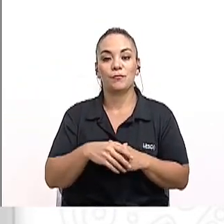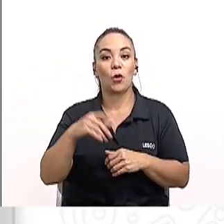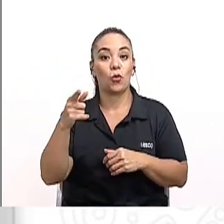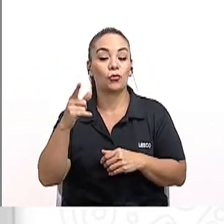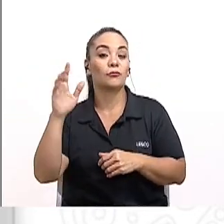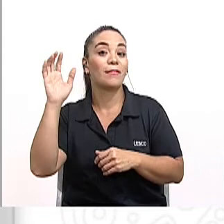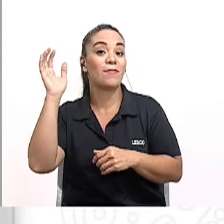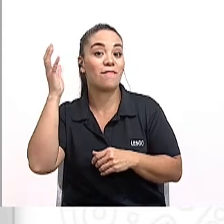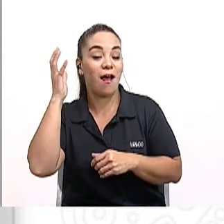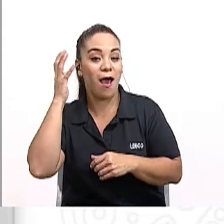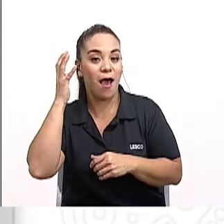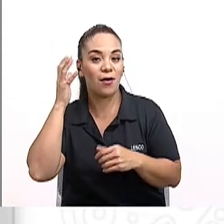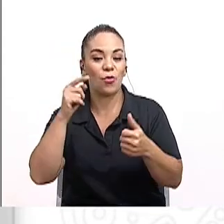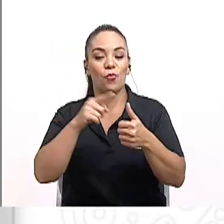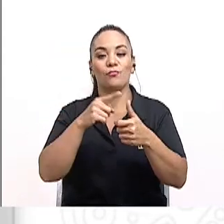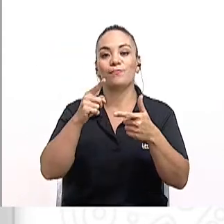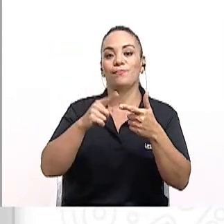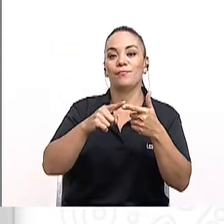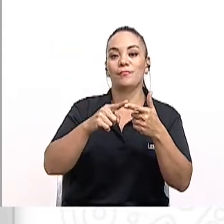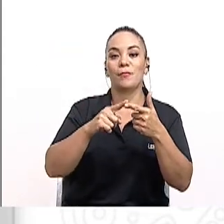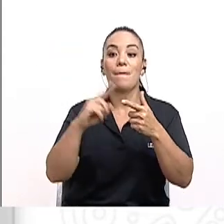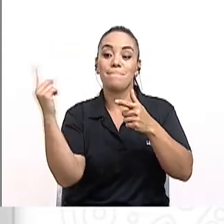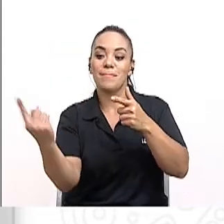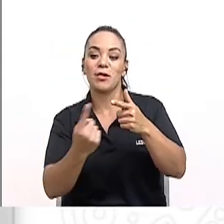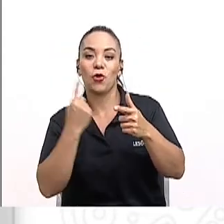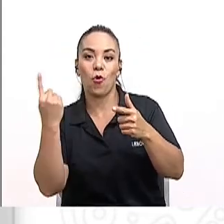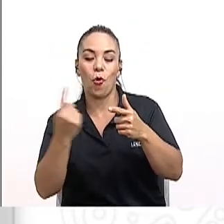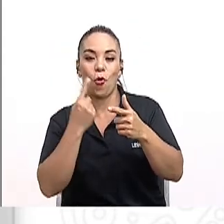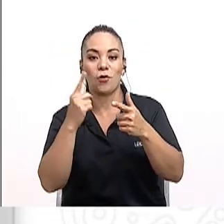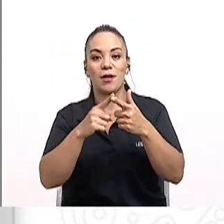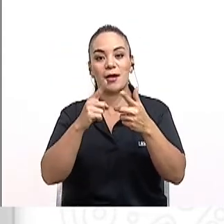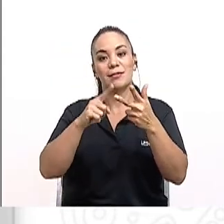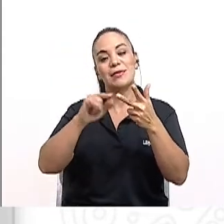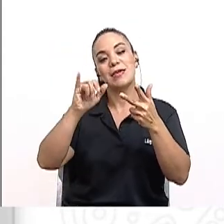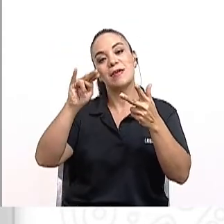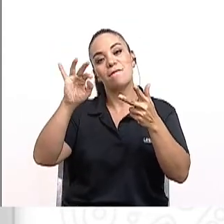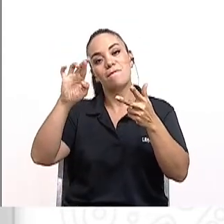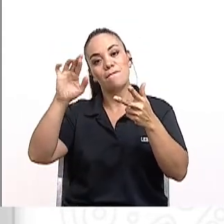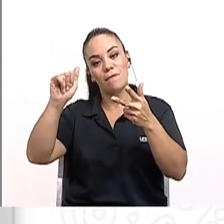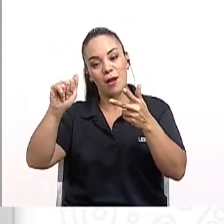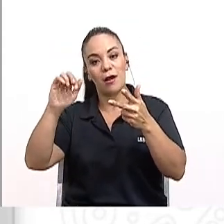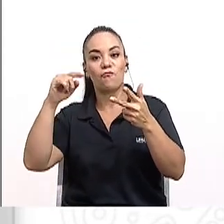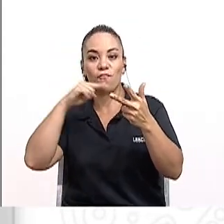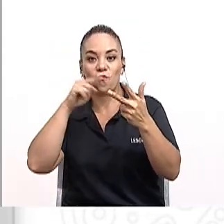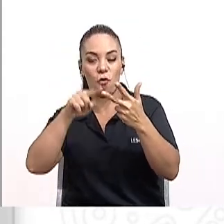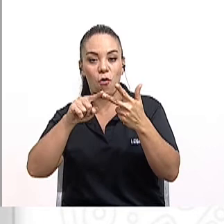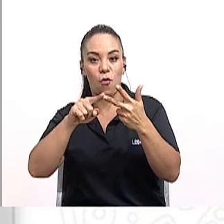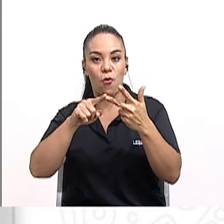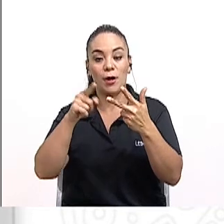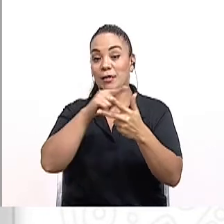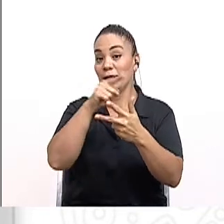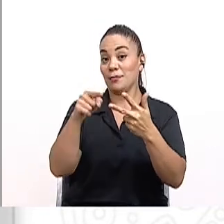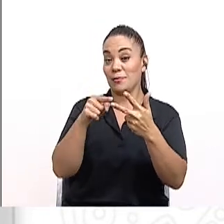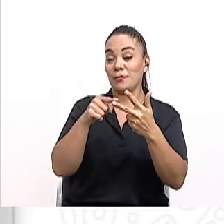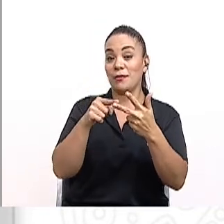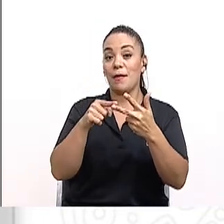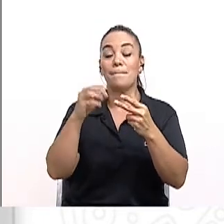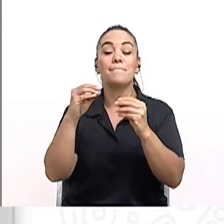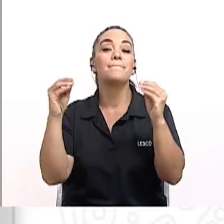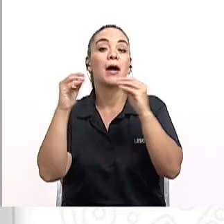radio, las microondas, las infrarrojo, que en ese caso son ondas que no son ionizantes, que tienen